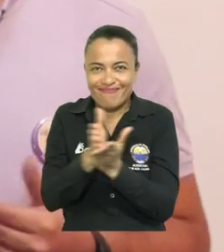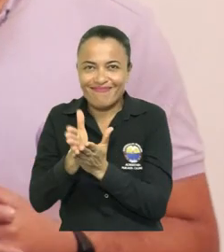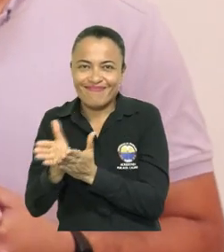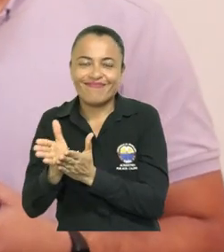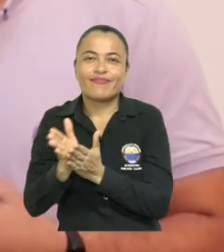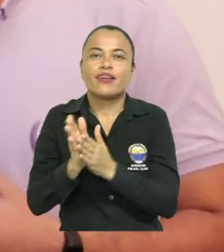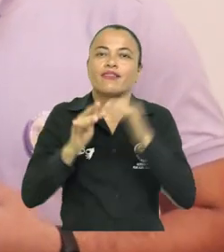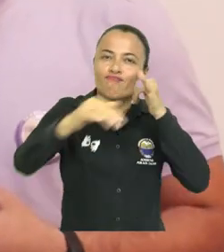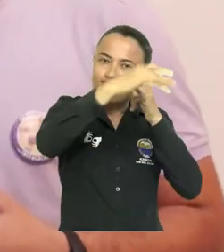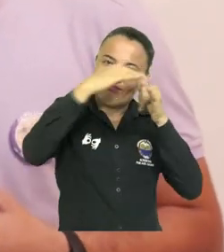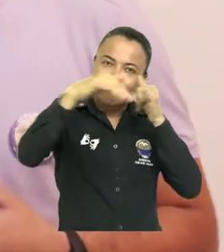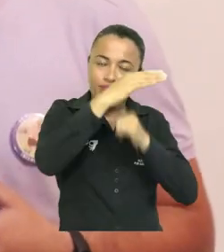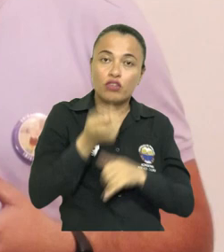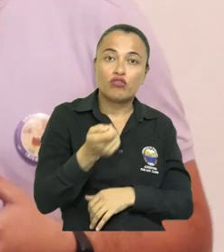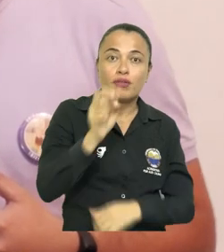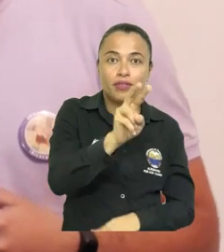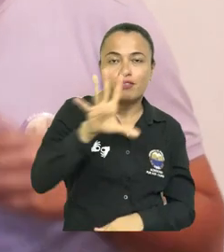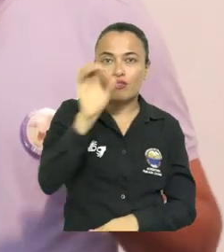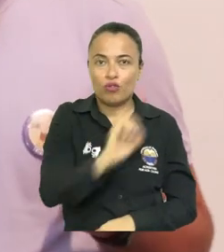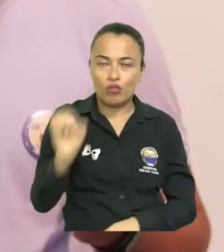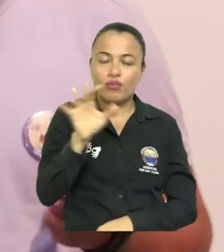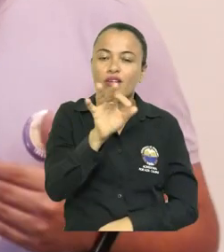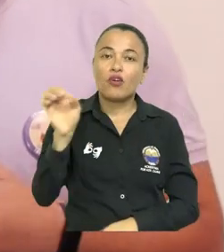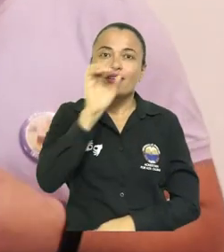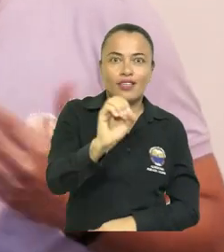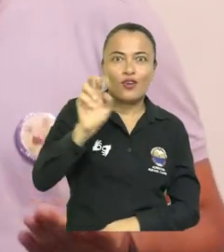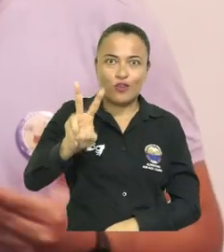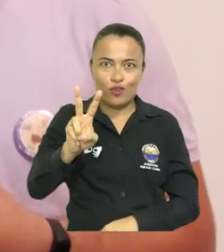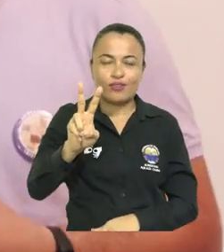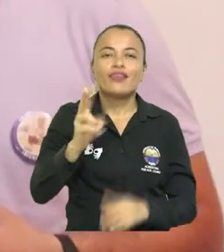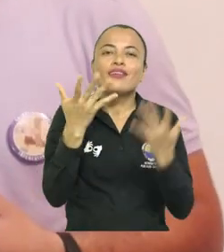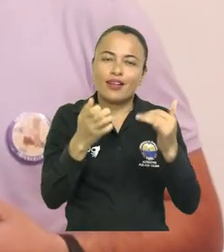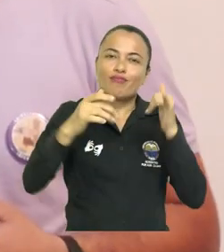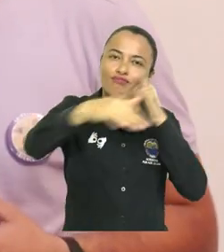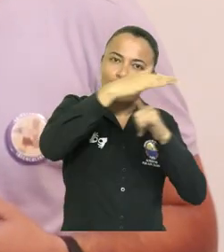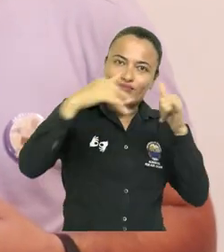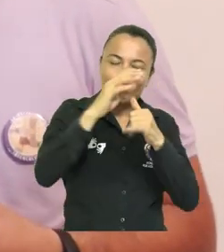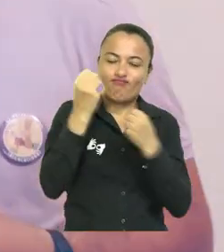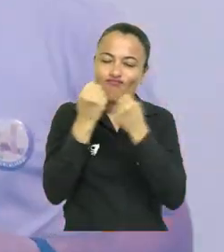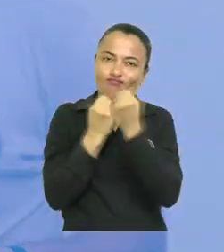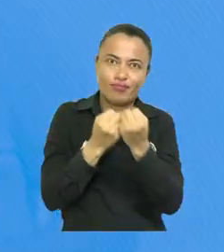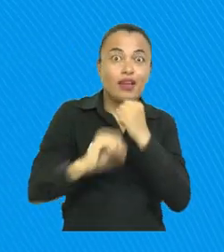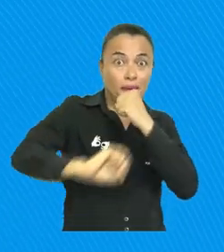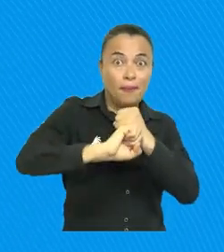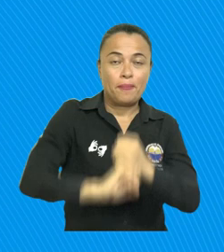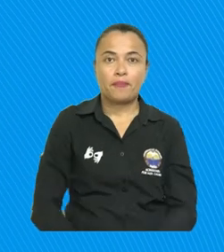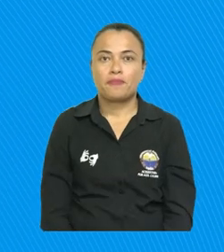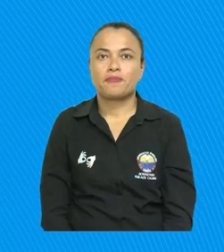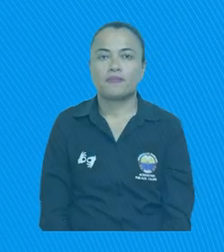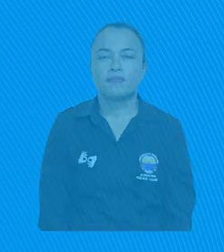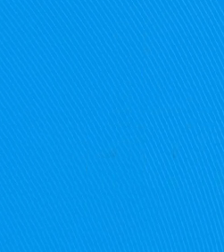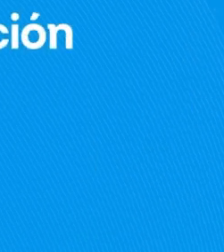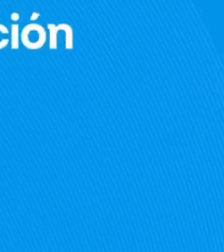ello, este 25 de octubre, vota 02 y hagamos juntos de ambiental la gestión que todos queremos. Contamos contigo.